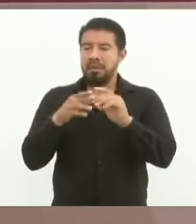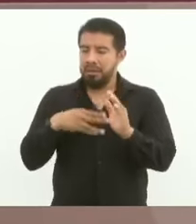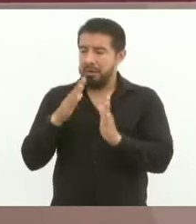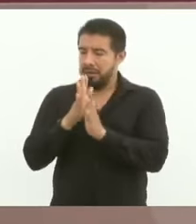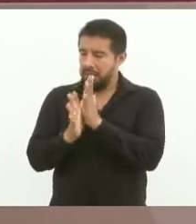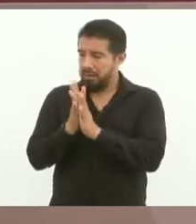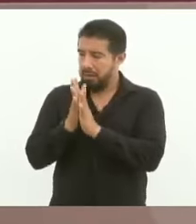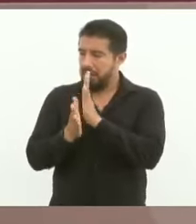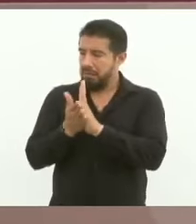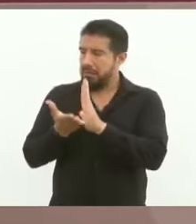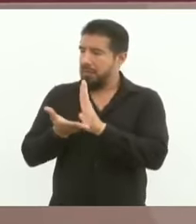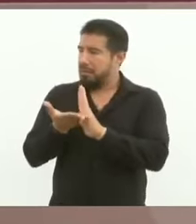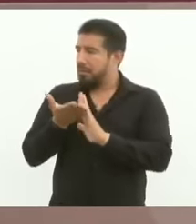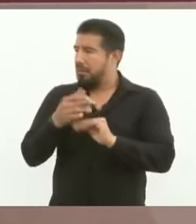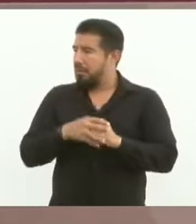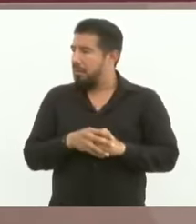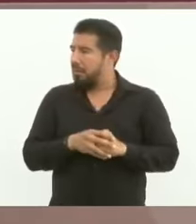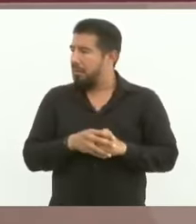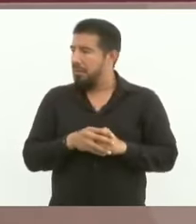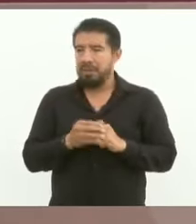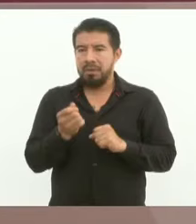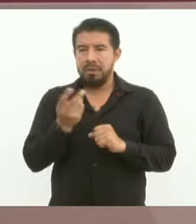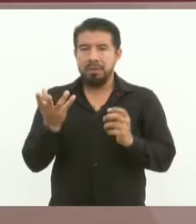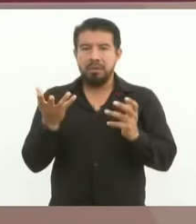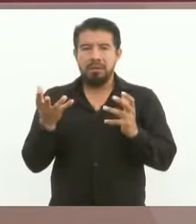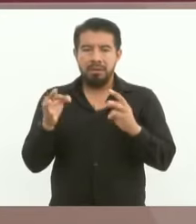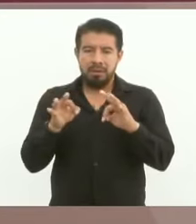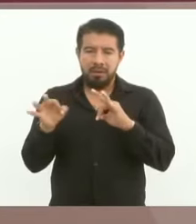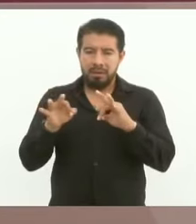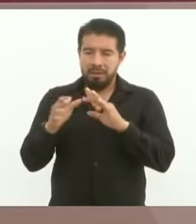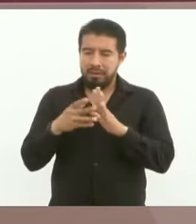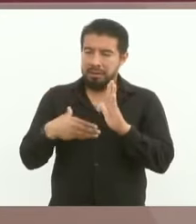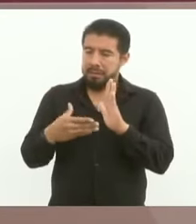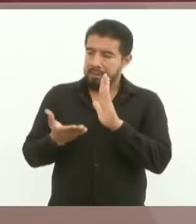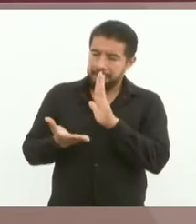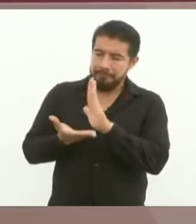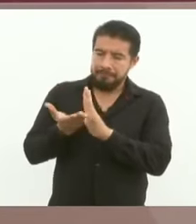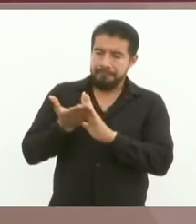obreros, de los trabajadores de la construcción.